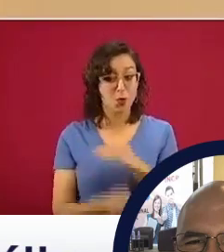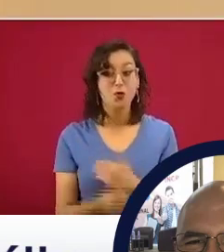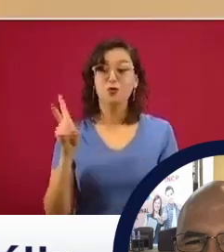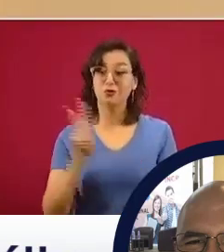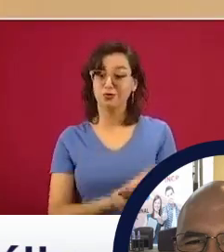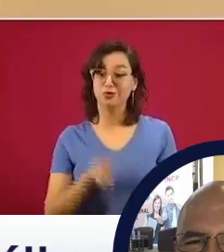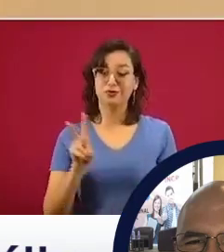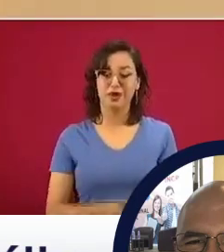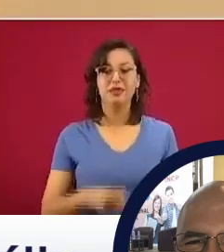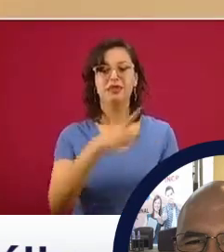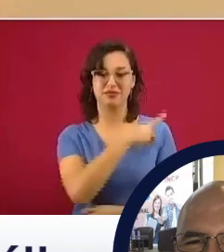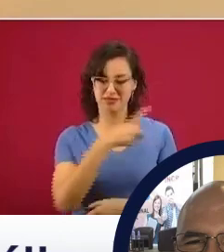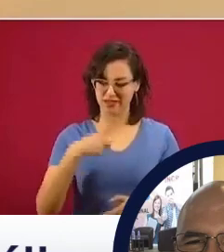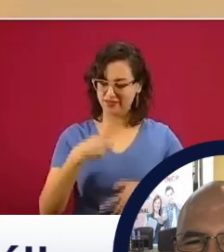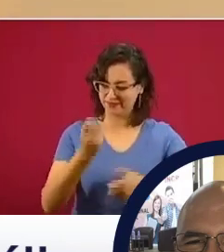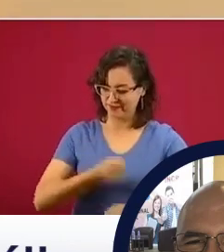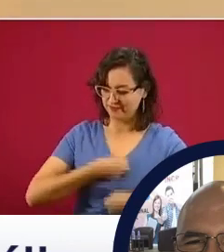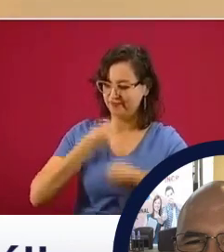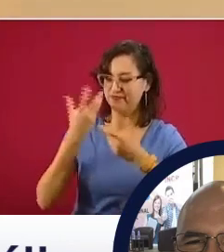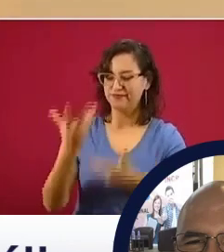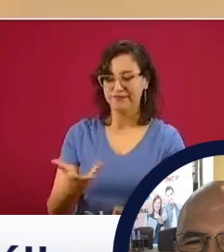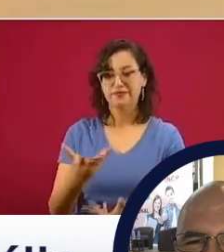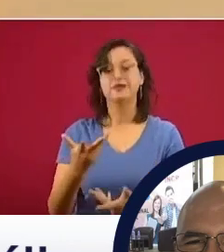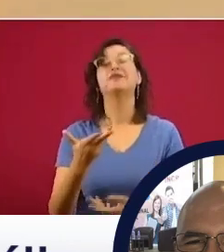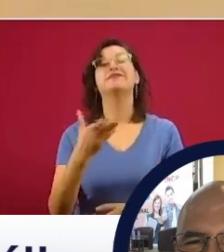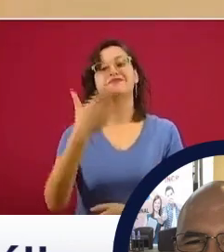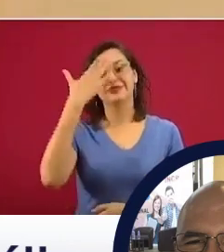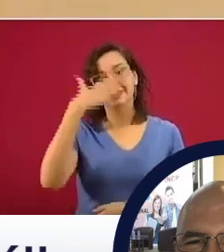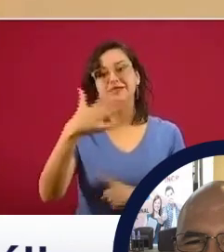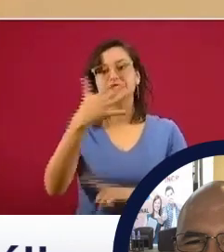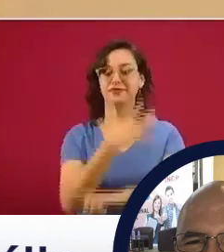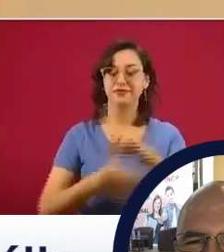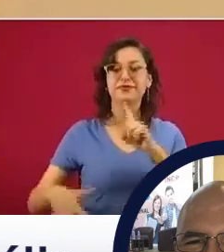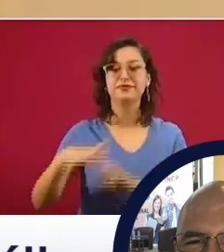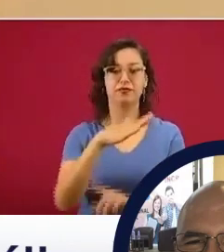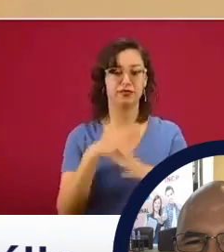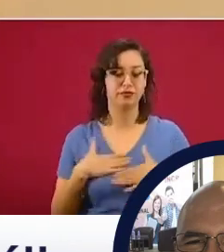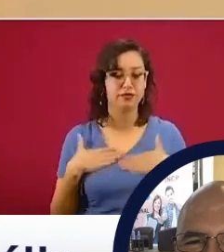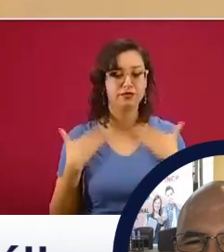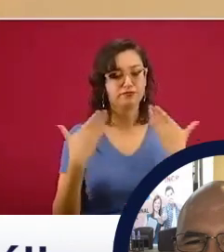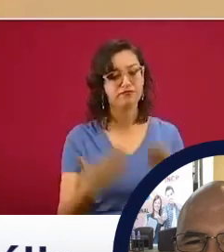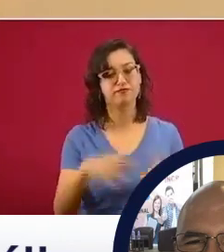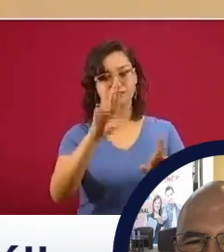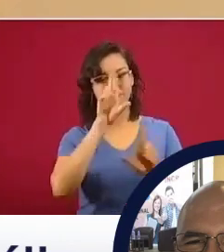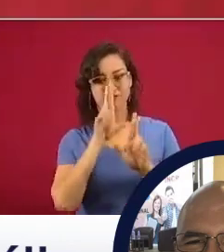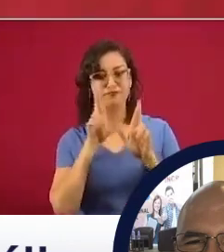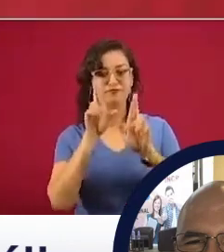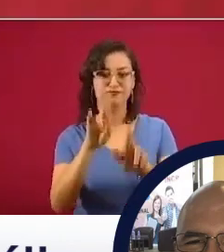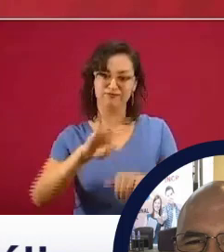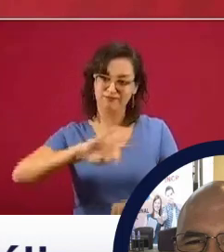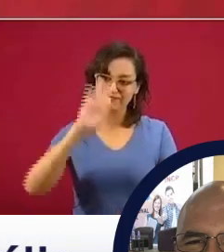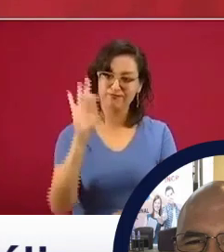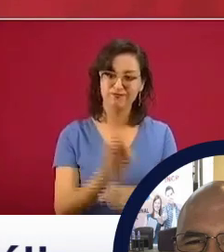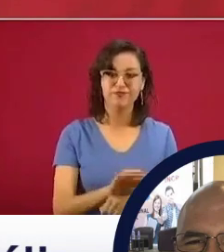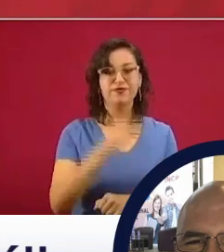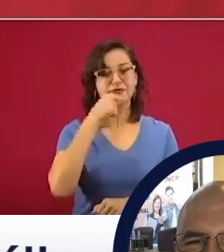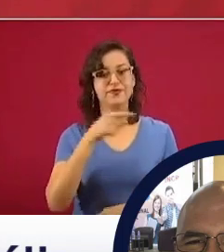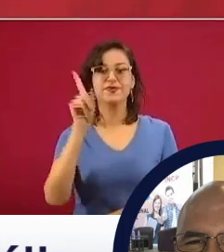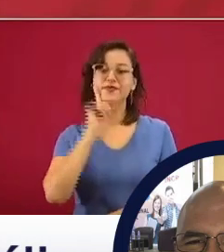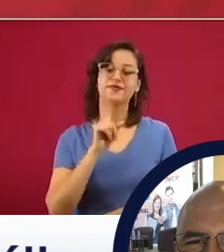tal nos muestra realmente preguntas muy, muy, muy legítimas. Y la verdad,